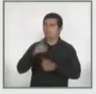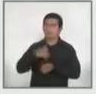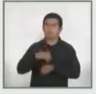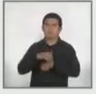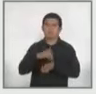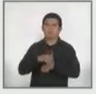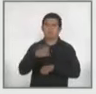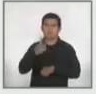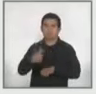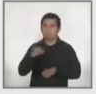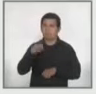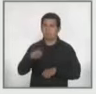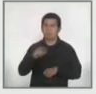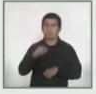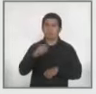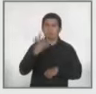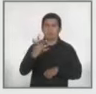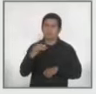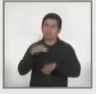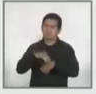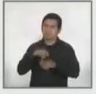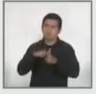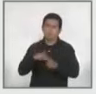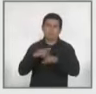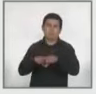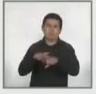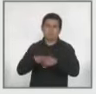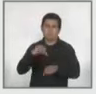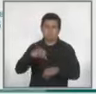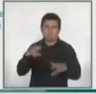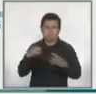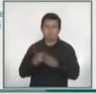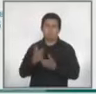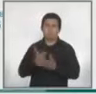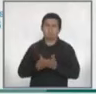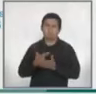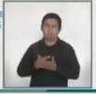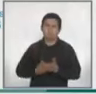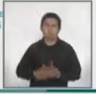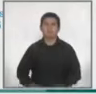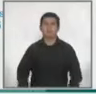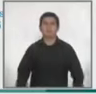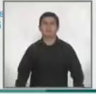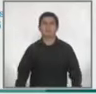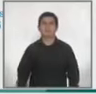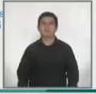sanitaria número 6, 5 casos activos al día de hoy.